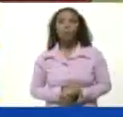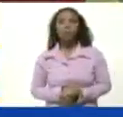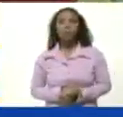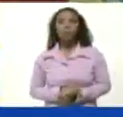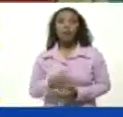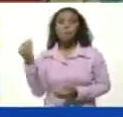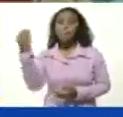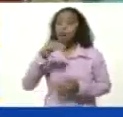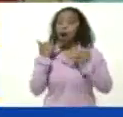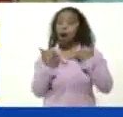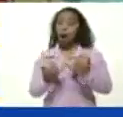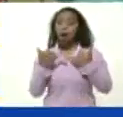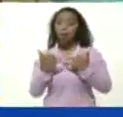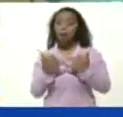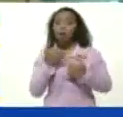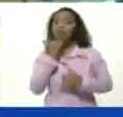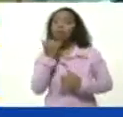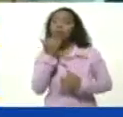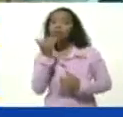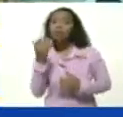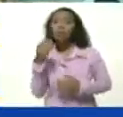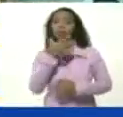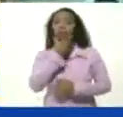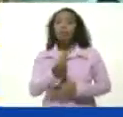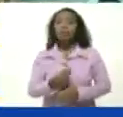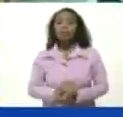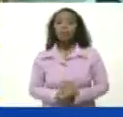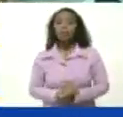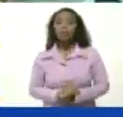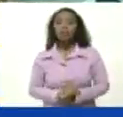Más ahora cuando viene diciembre.